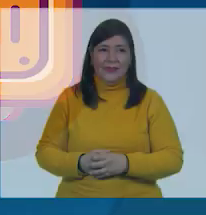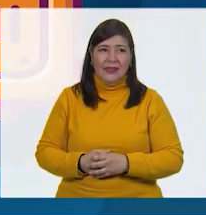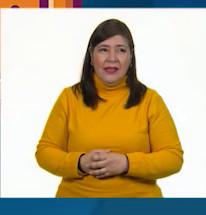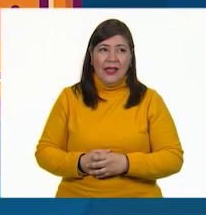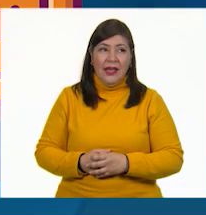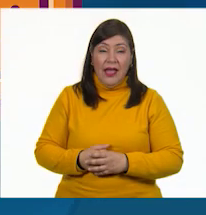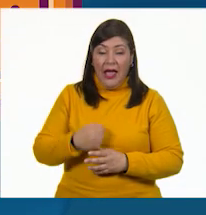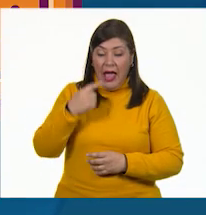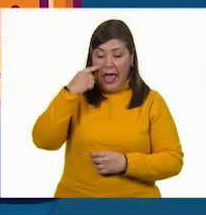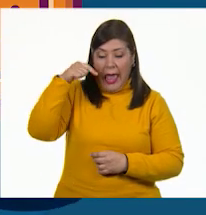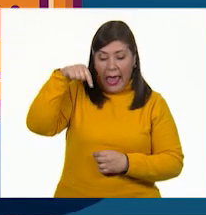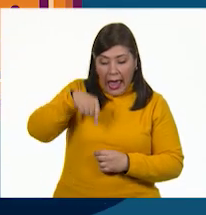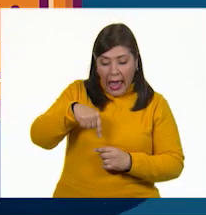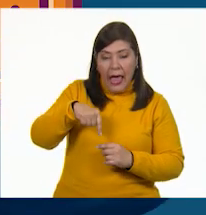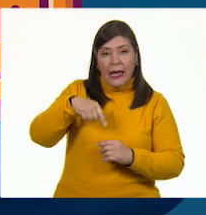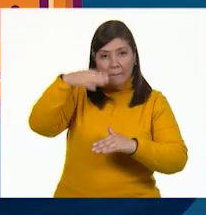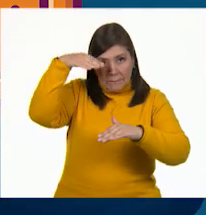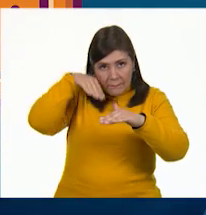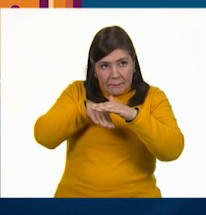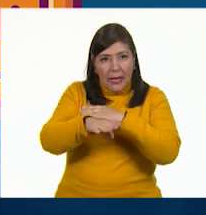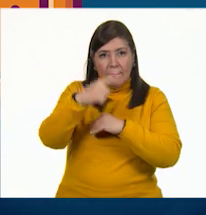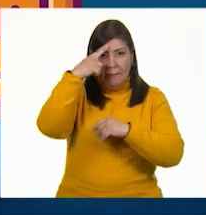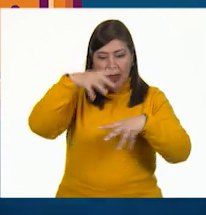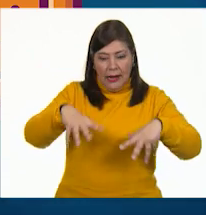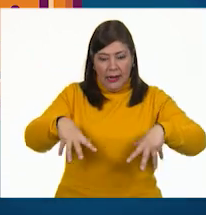Aquí va a ser la entrada del castillo.